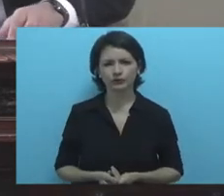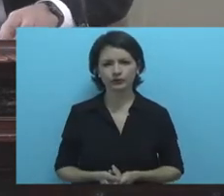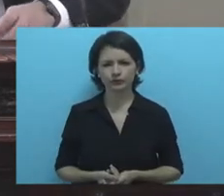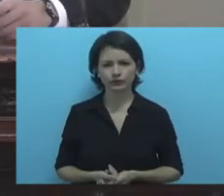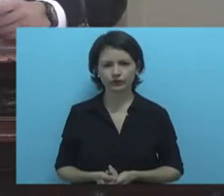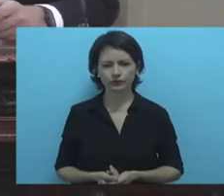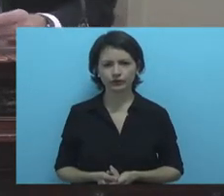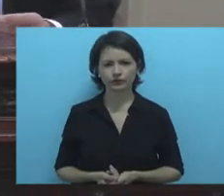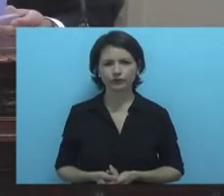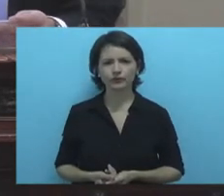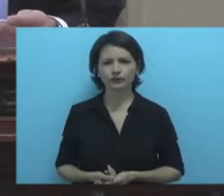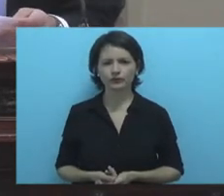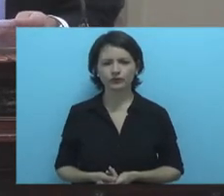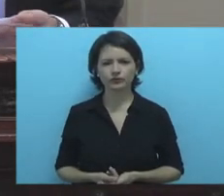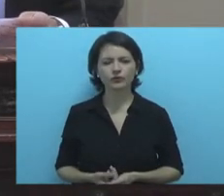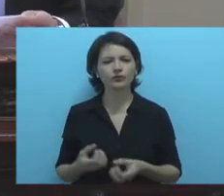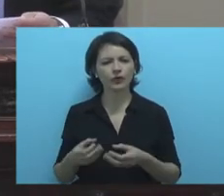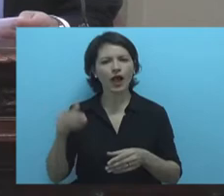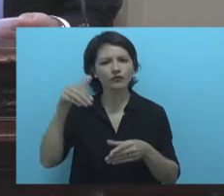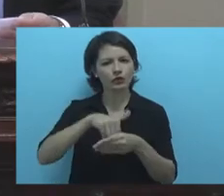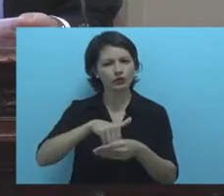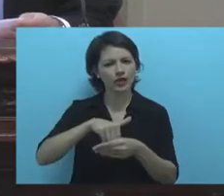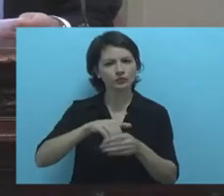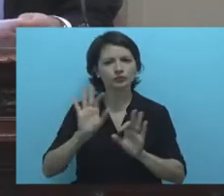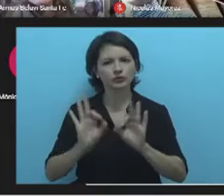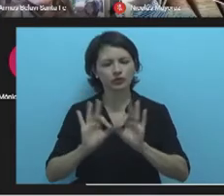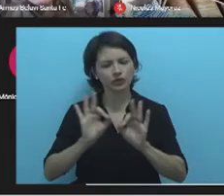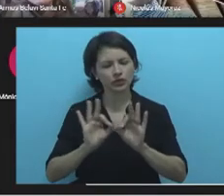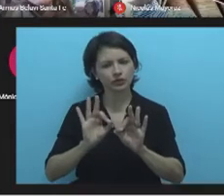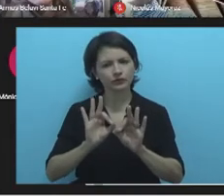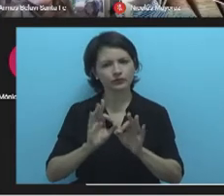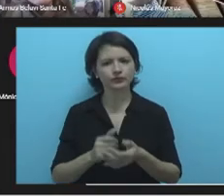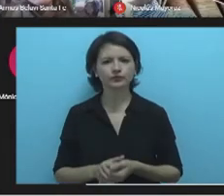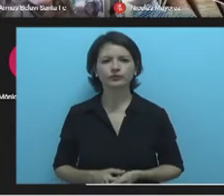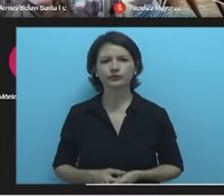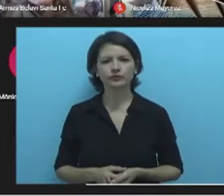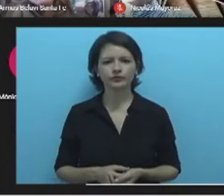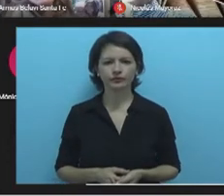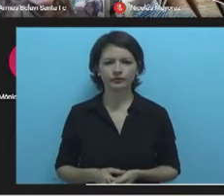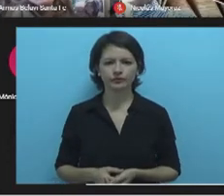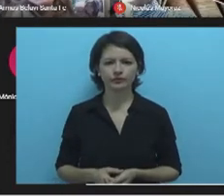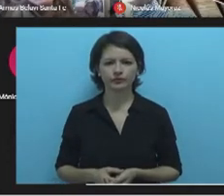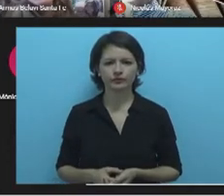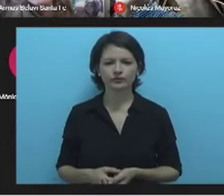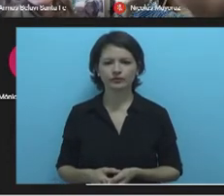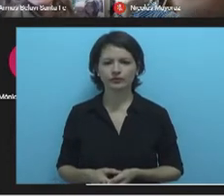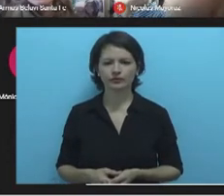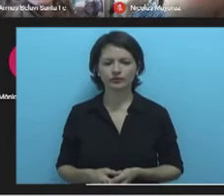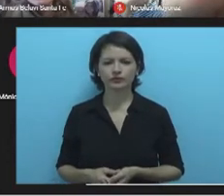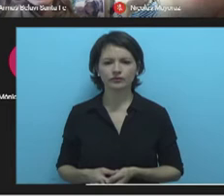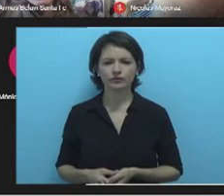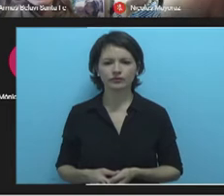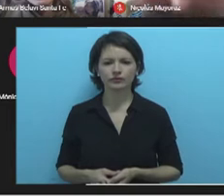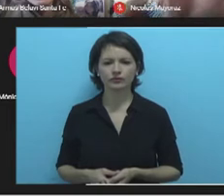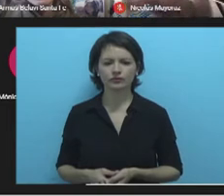ponemos a consideración el tratamiento sobre tablas aprobado a consideración el proyecto